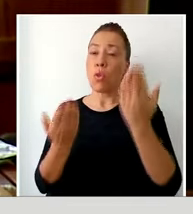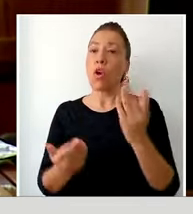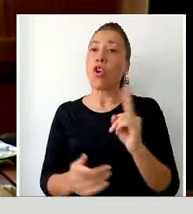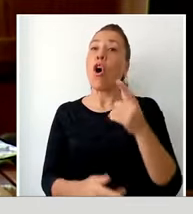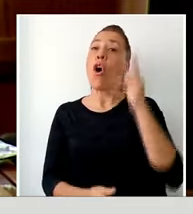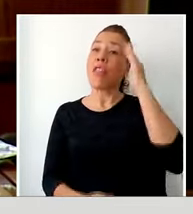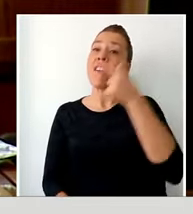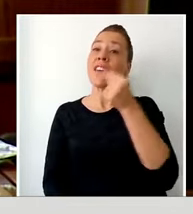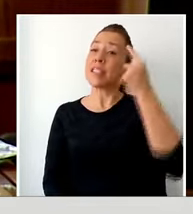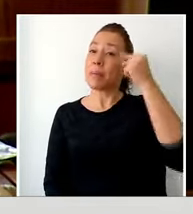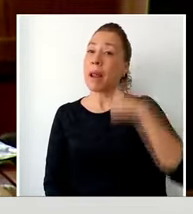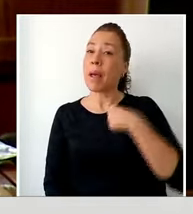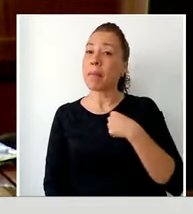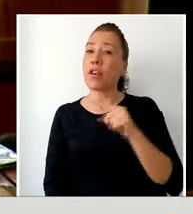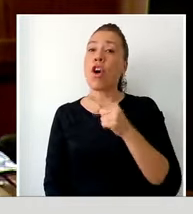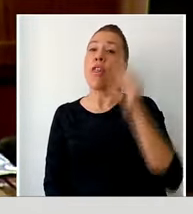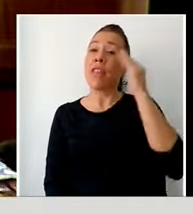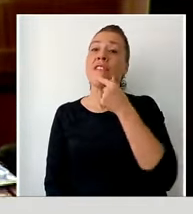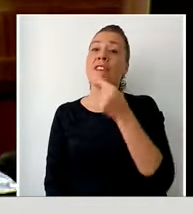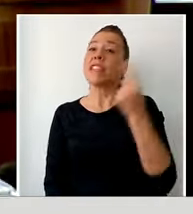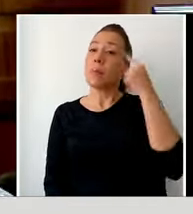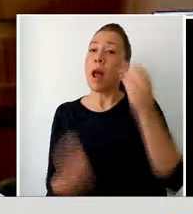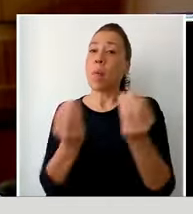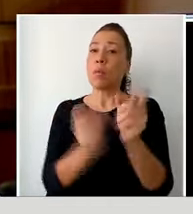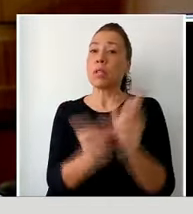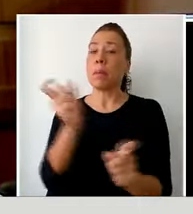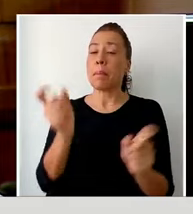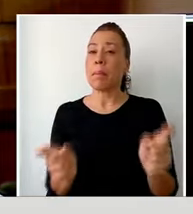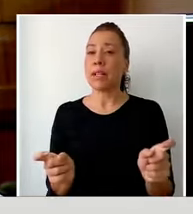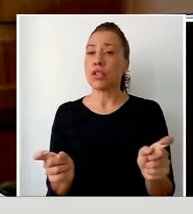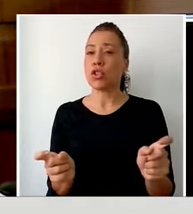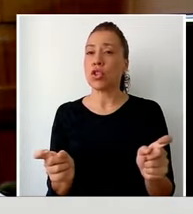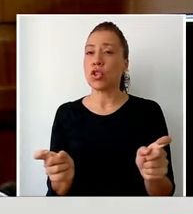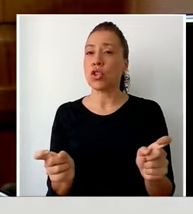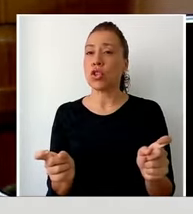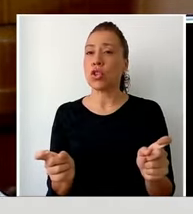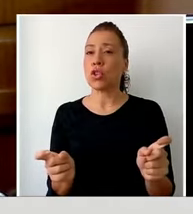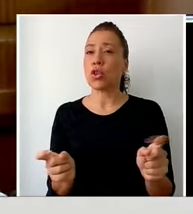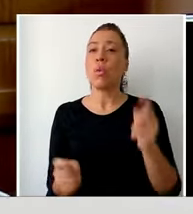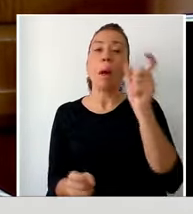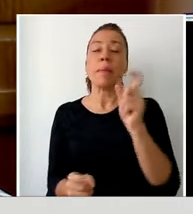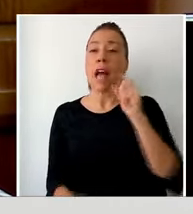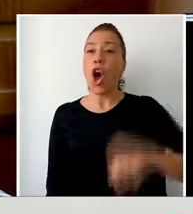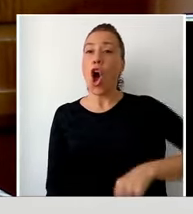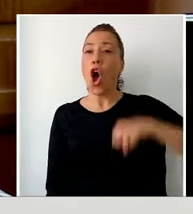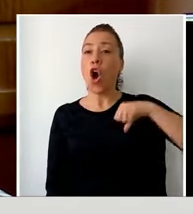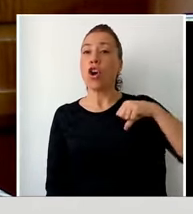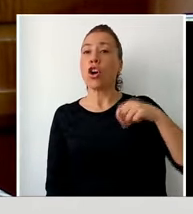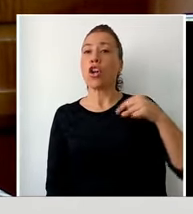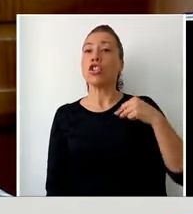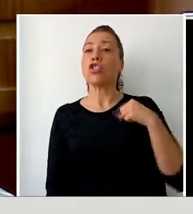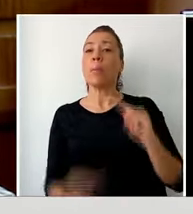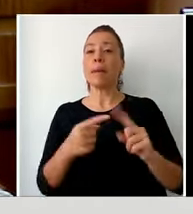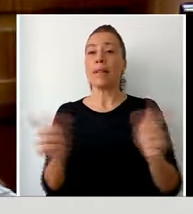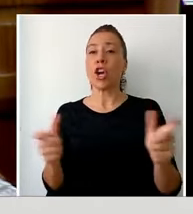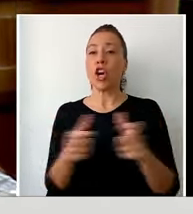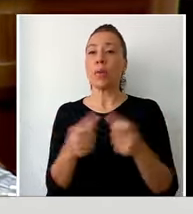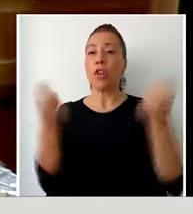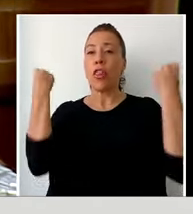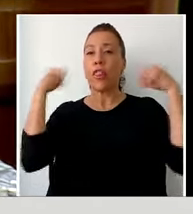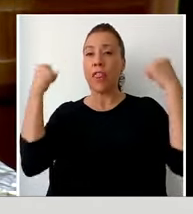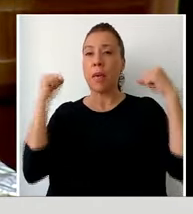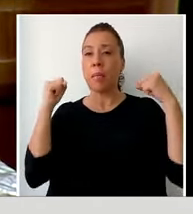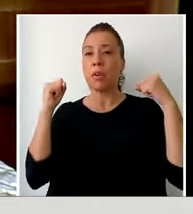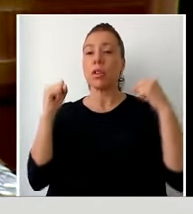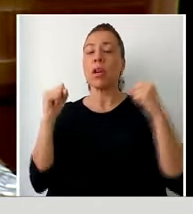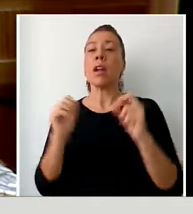no es un día fácil para muchos pero si había alguien que estaba orgulloso de que yo estuviera en la comisión de deporte poniendo la cara por el